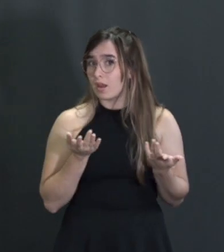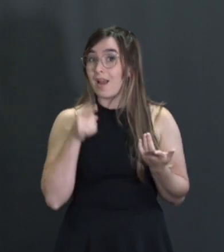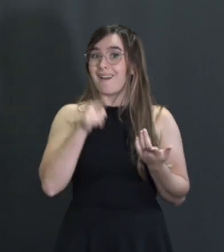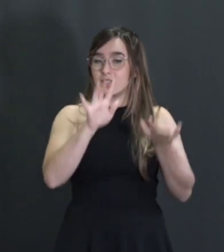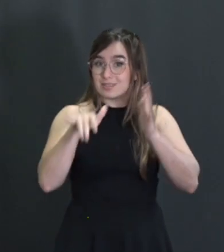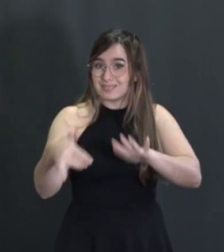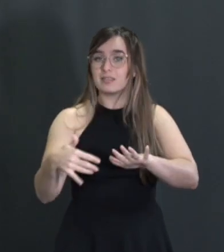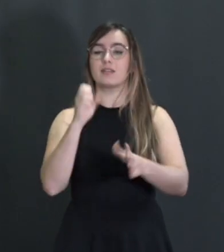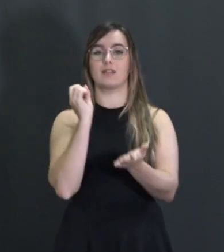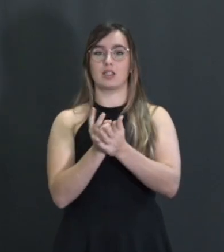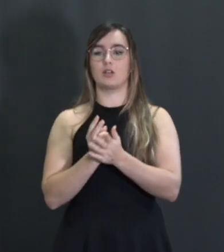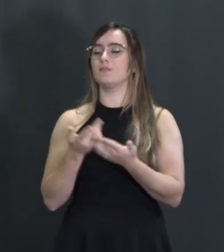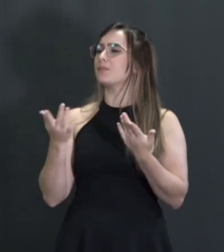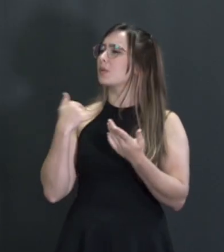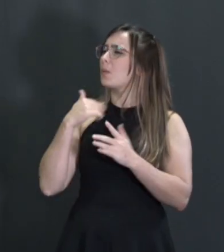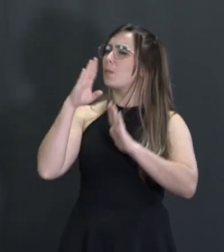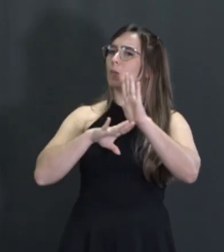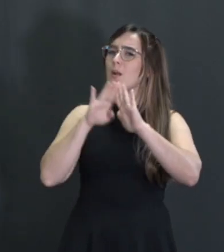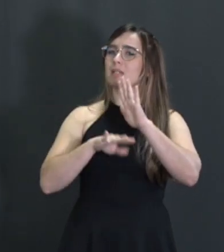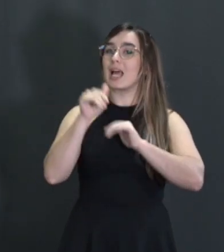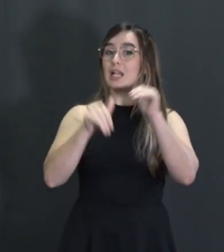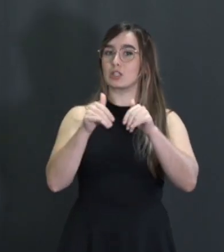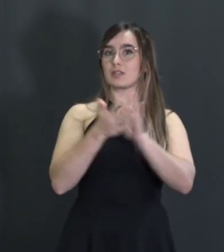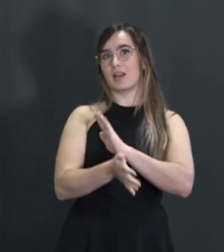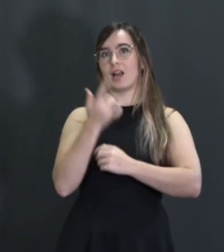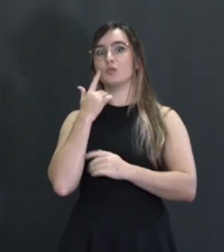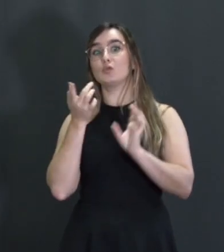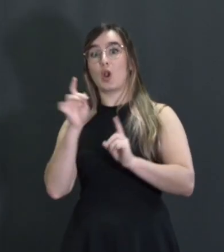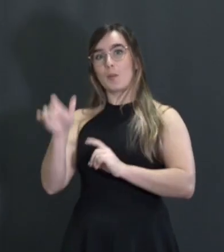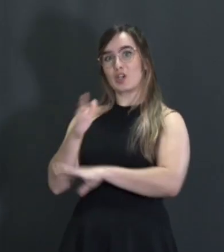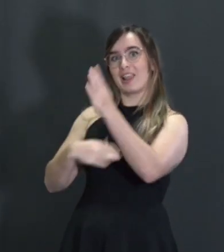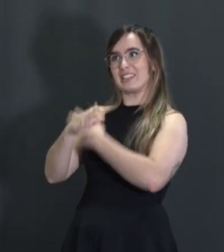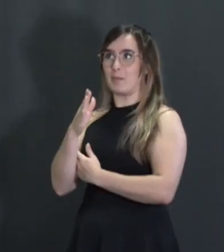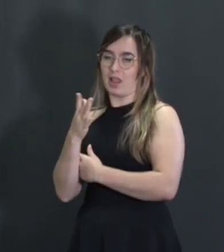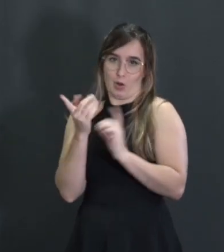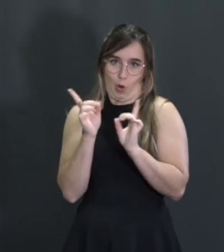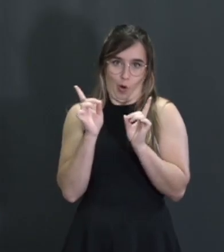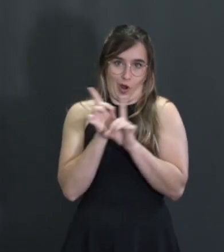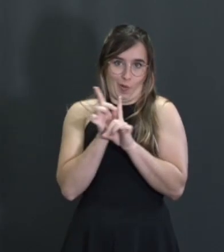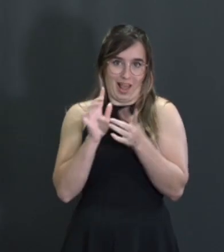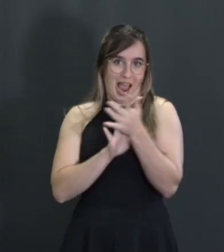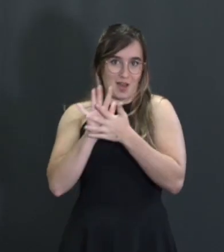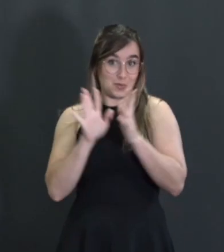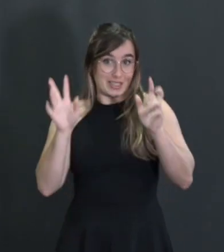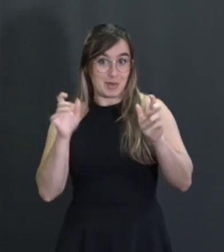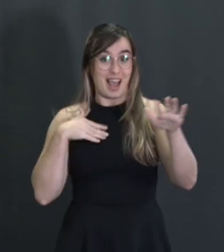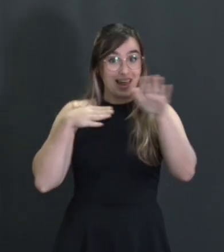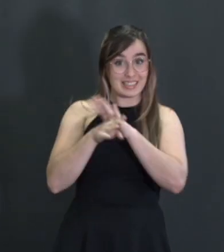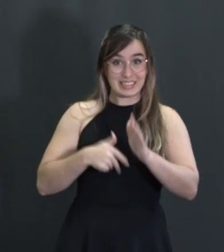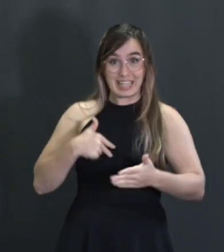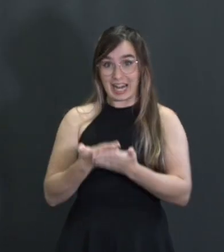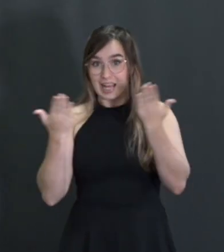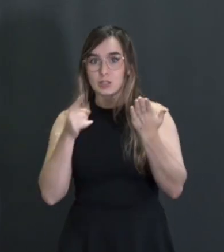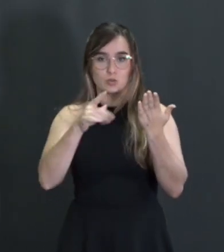capacitismo... Y respecto de los programas electorales, no solo una persona con discapacidad. Bueno, sí, pero... No, cuando hablamos de la generalización de la accesibilidad, ese es un